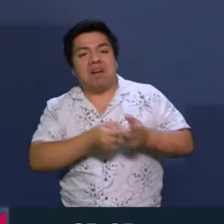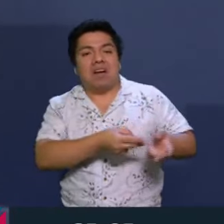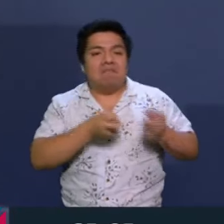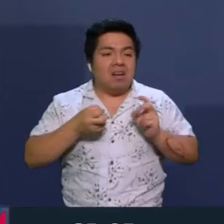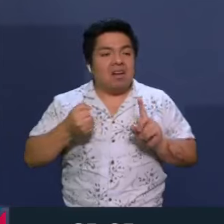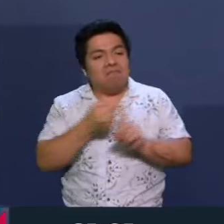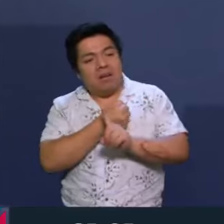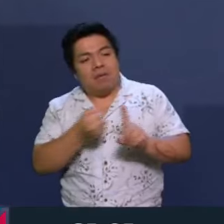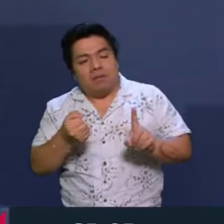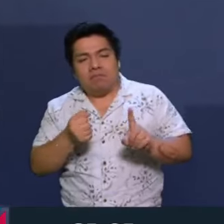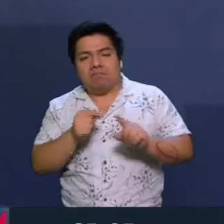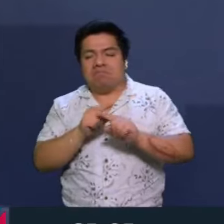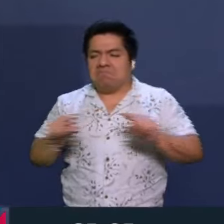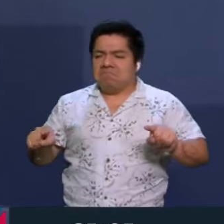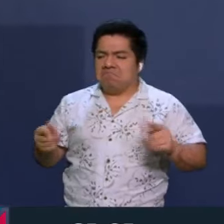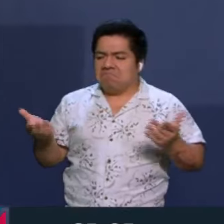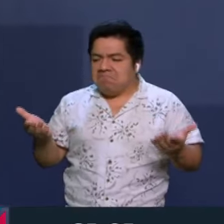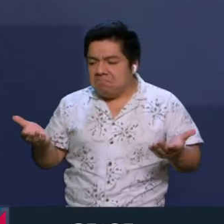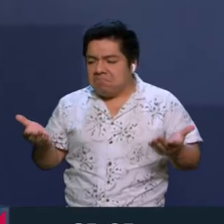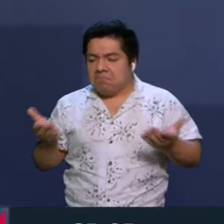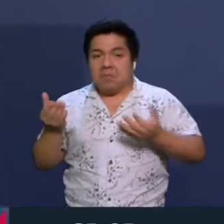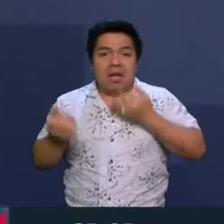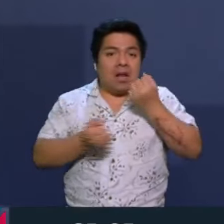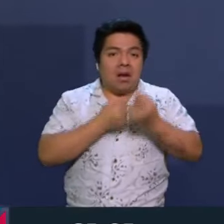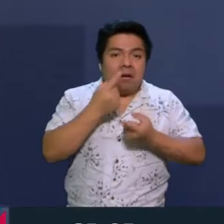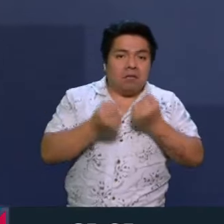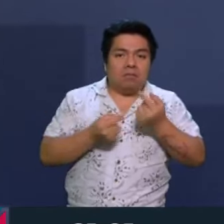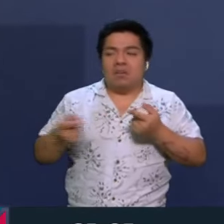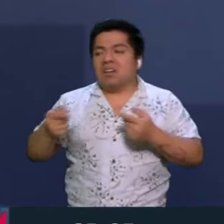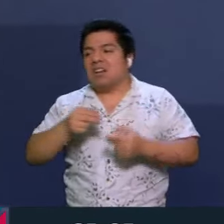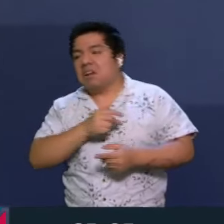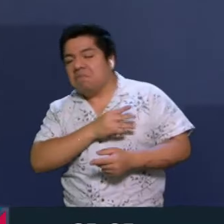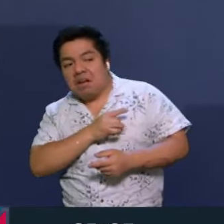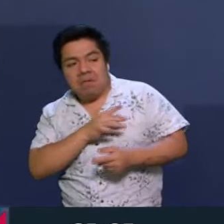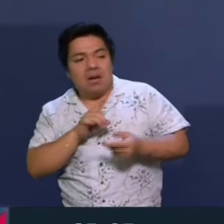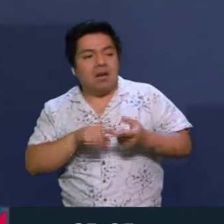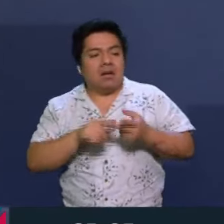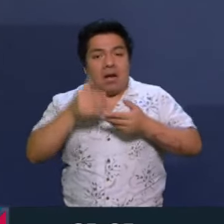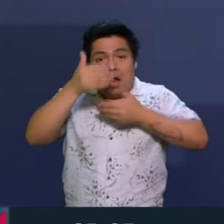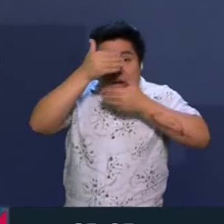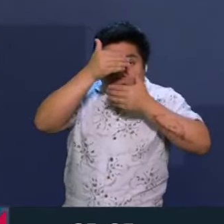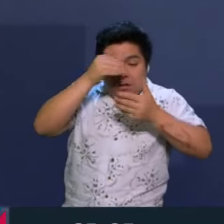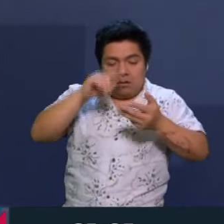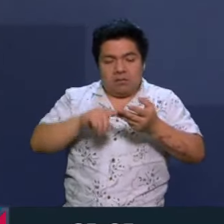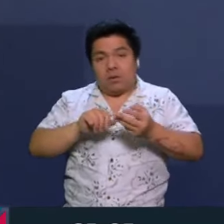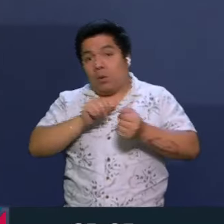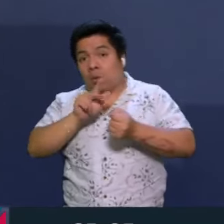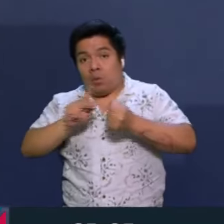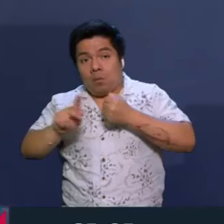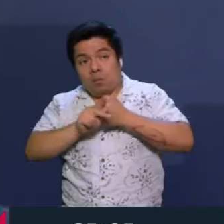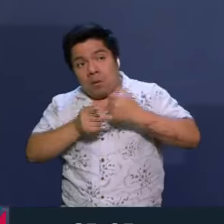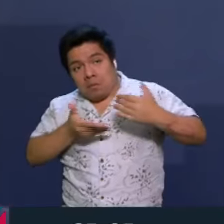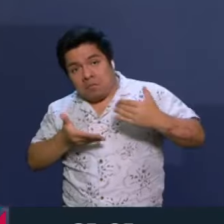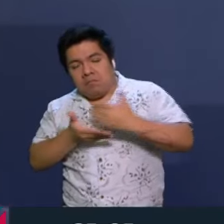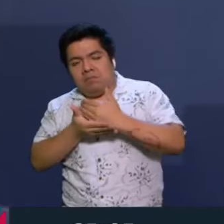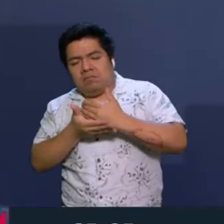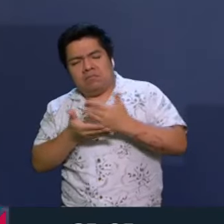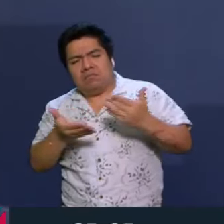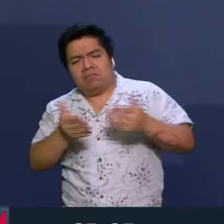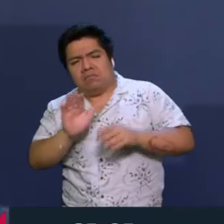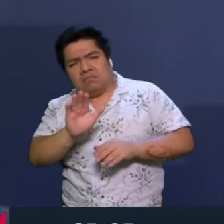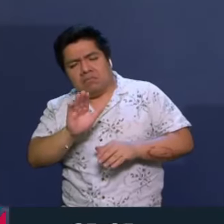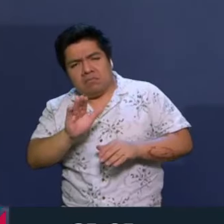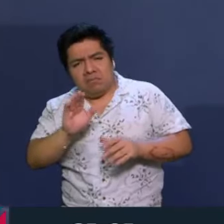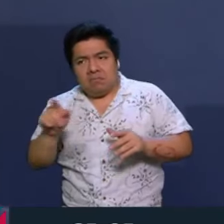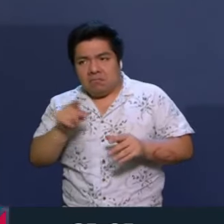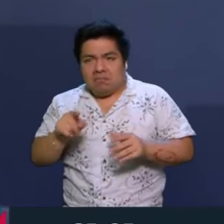de violencia en un contexto en el que algunas voces llaman al pánico al terrorismo incluso a la intervención extranjera me parece que es más importante que